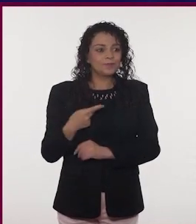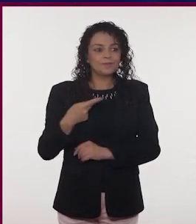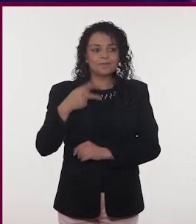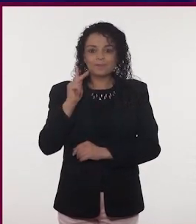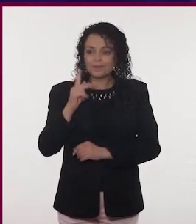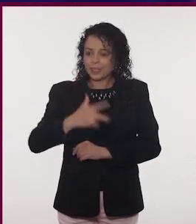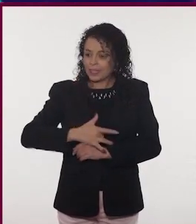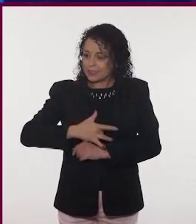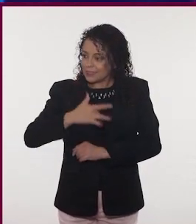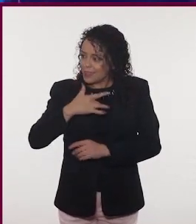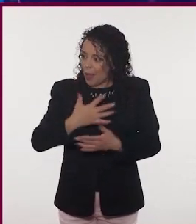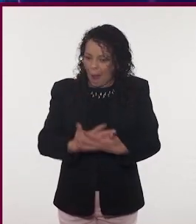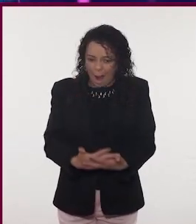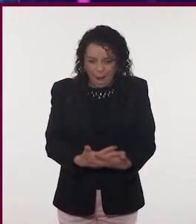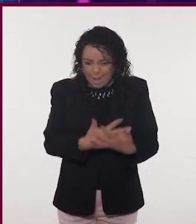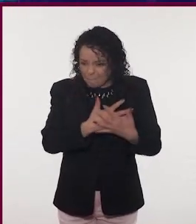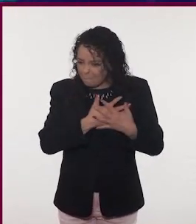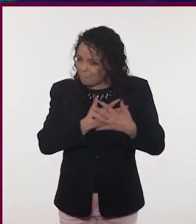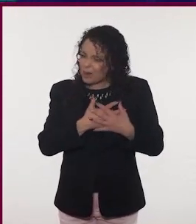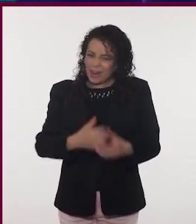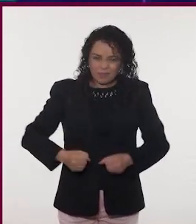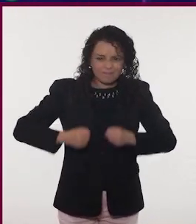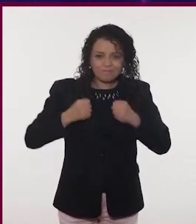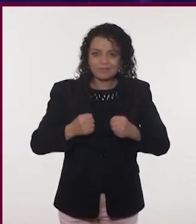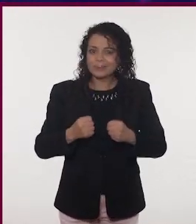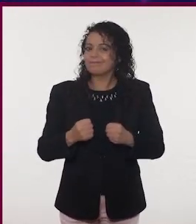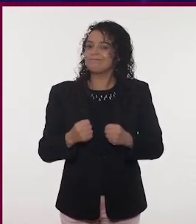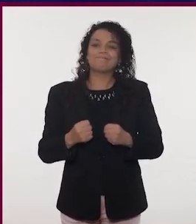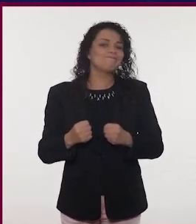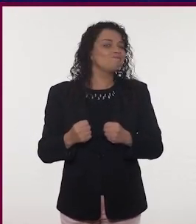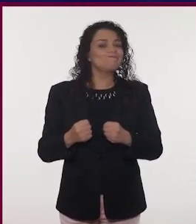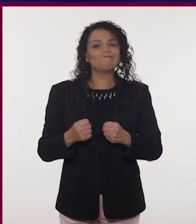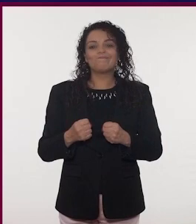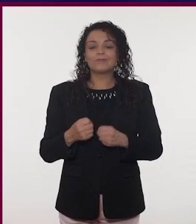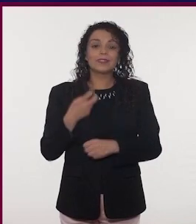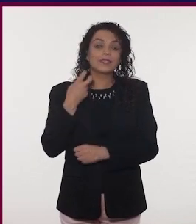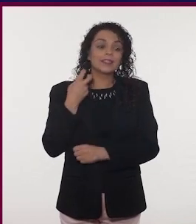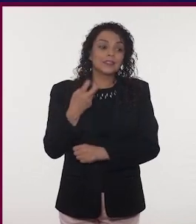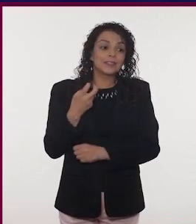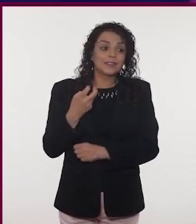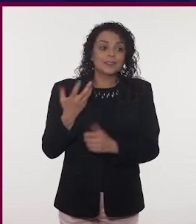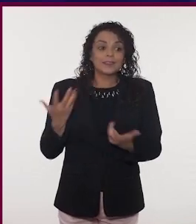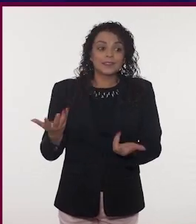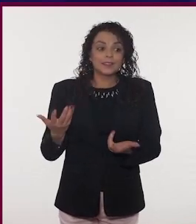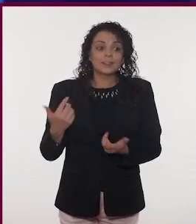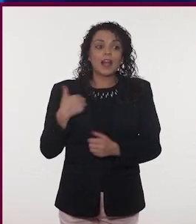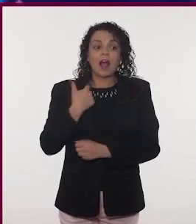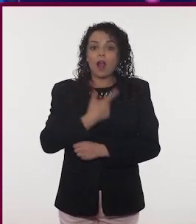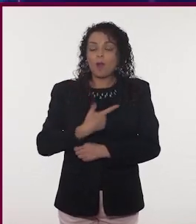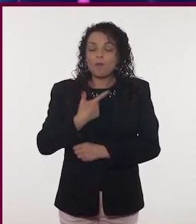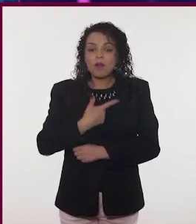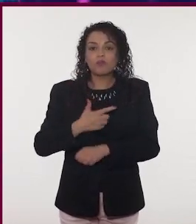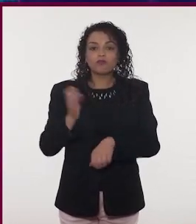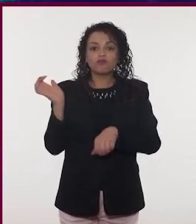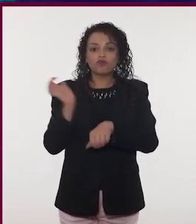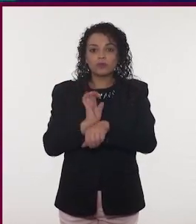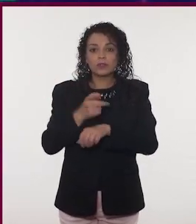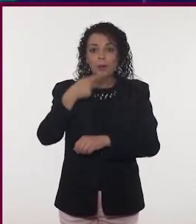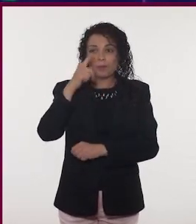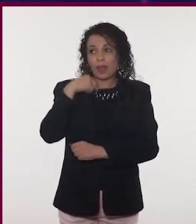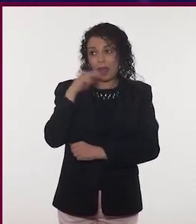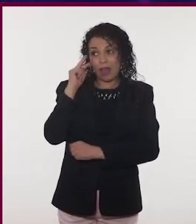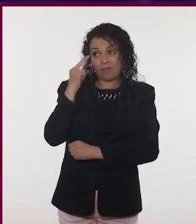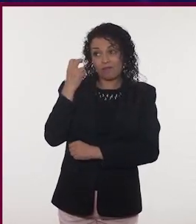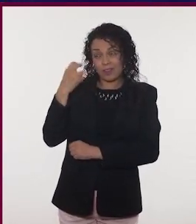como esa pasión así como de veras. Y la verdad es que pues siempre me había gustado el cine, pero no lo veía como una opción